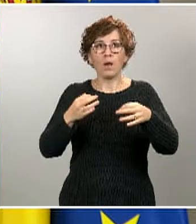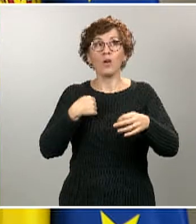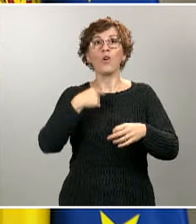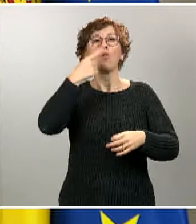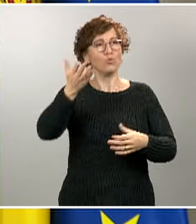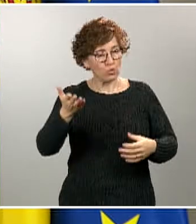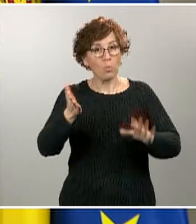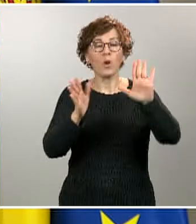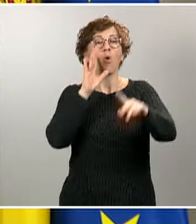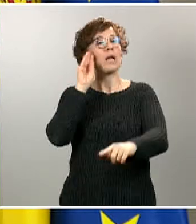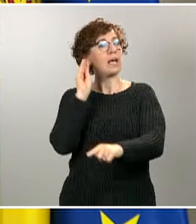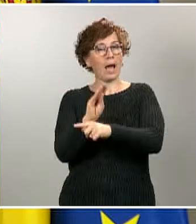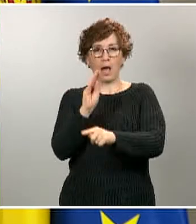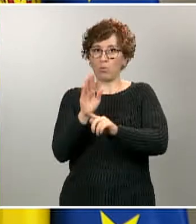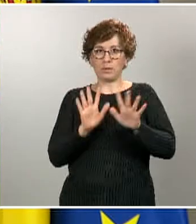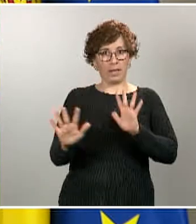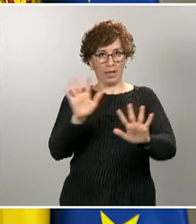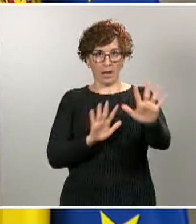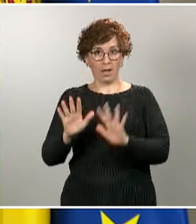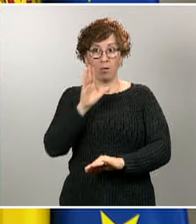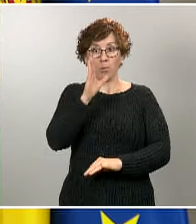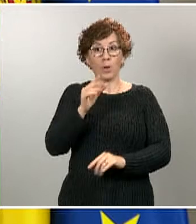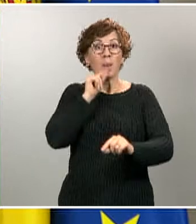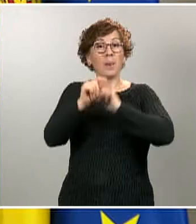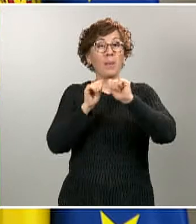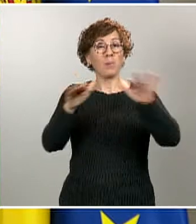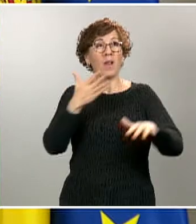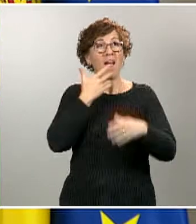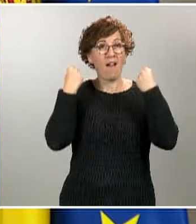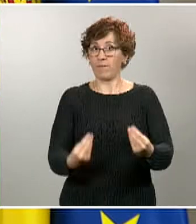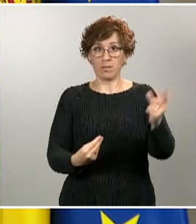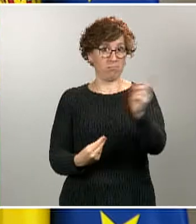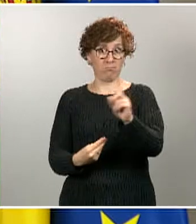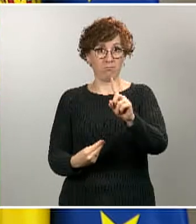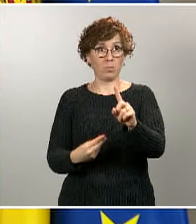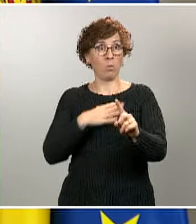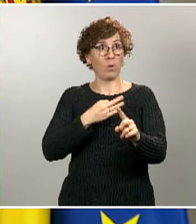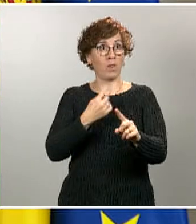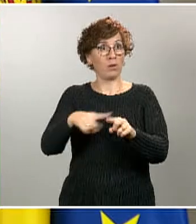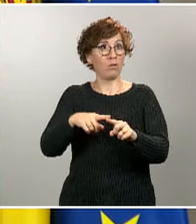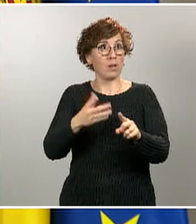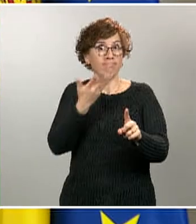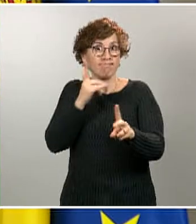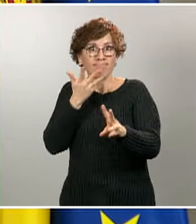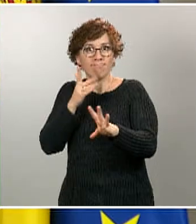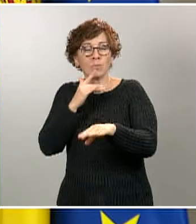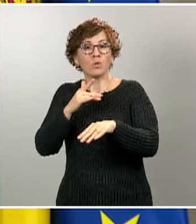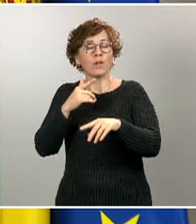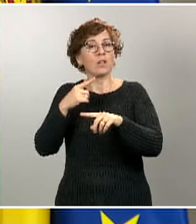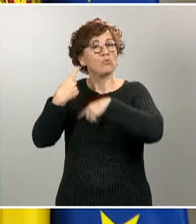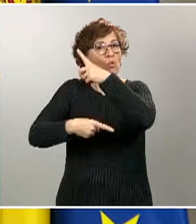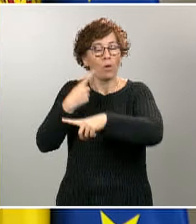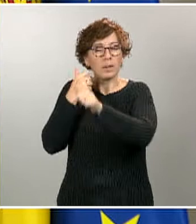que desconocemos todavía de este virus y, por tanto, hay que ir haciendo un seguimiento diario de cómo evoluciona la epidemia. Nosotros